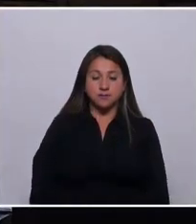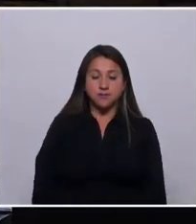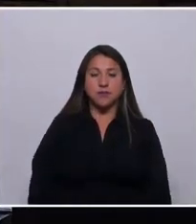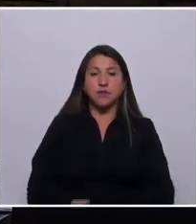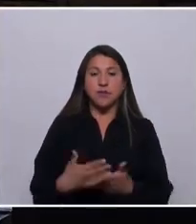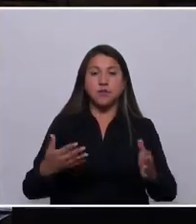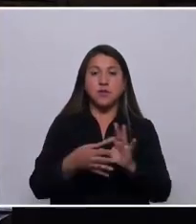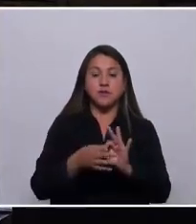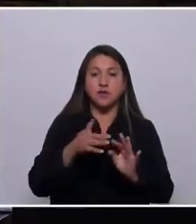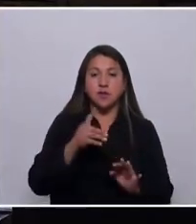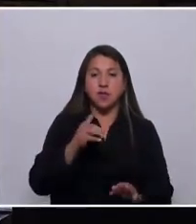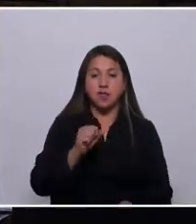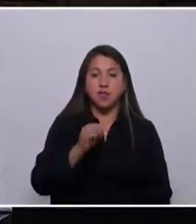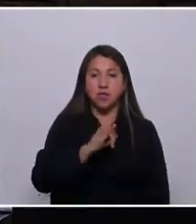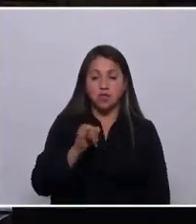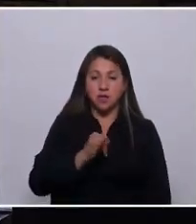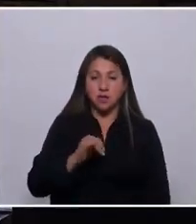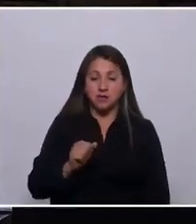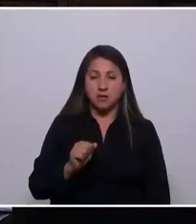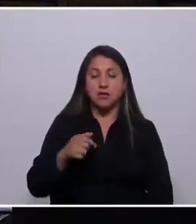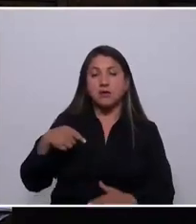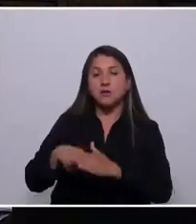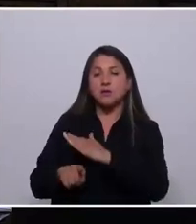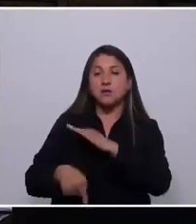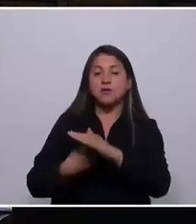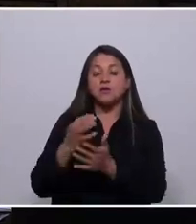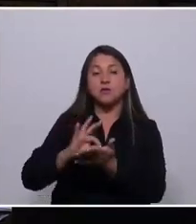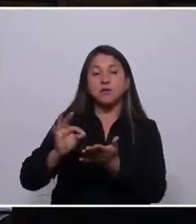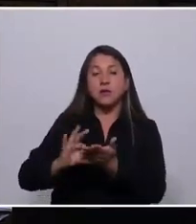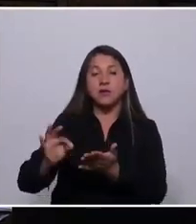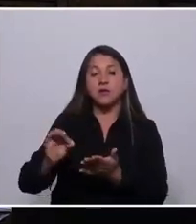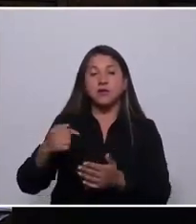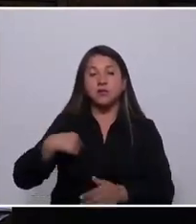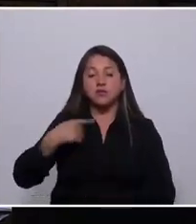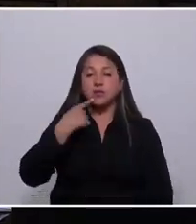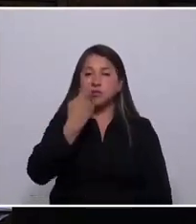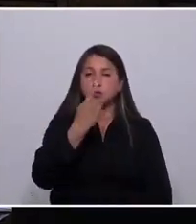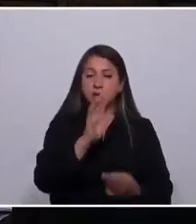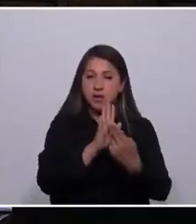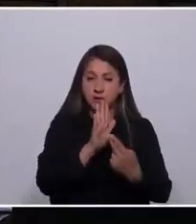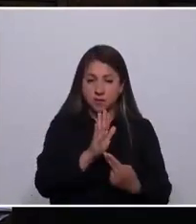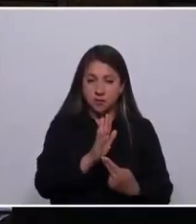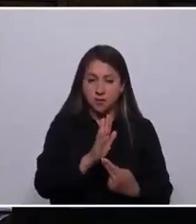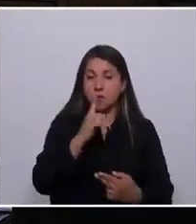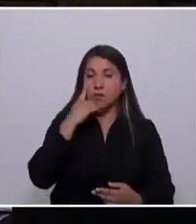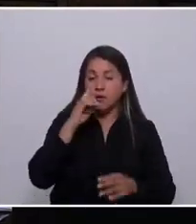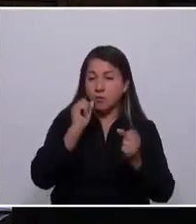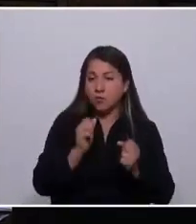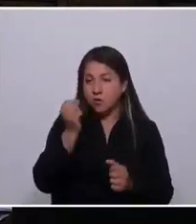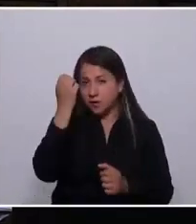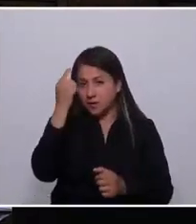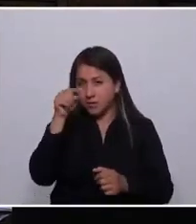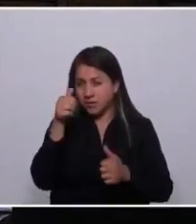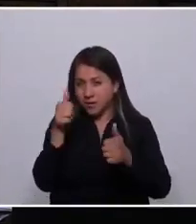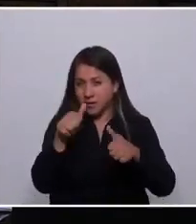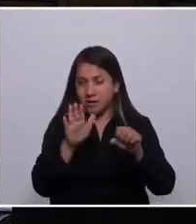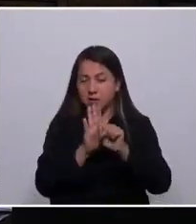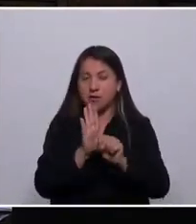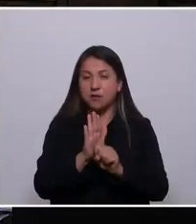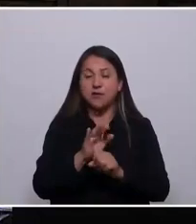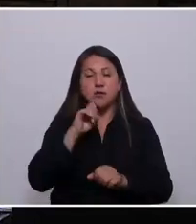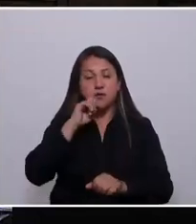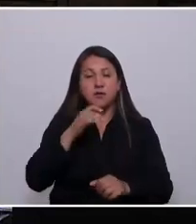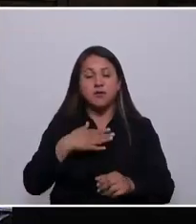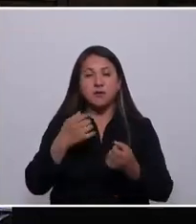gracias, señor Daza. Señor secretario, moción de reglamento, para poder entender bien este artículo. ¿Trata de